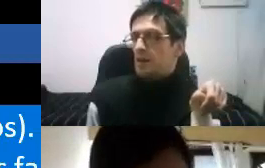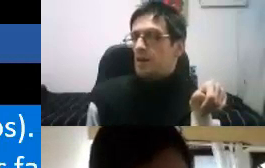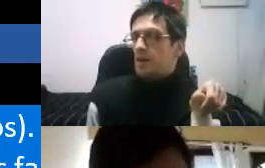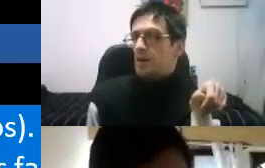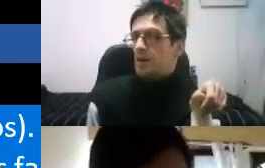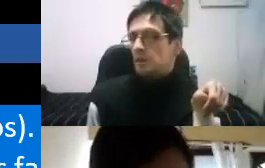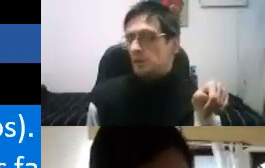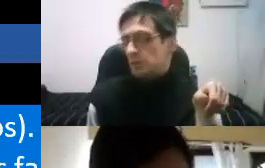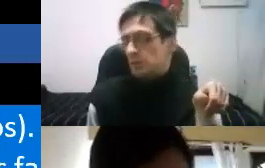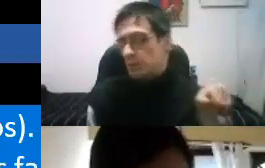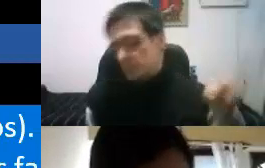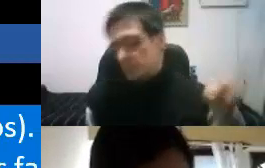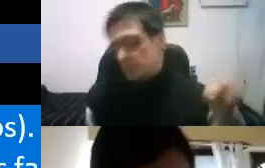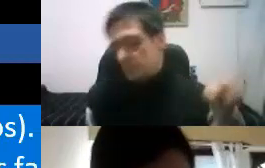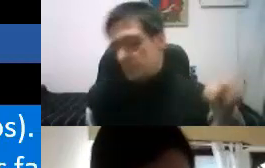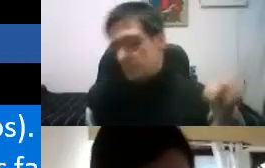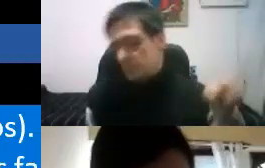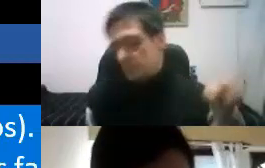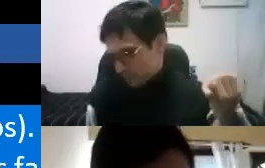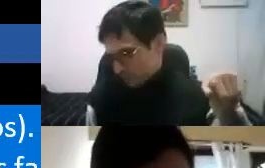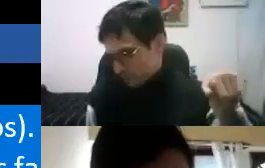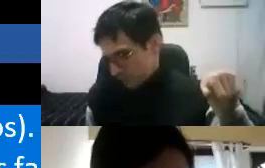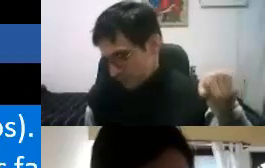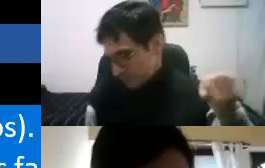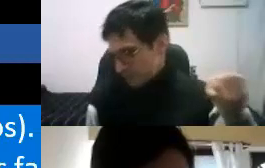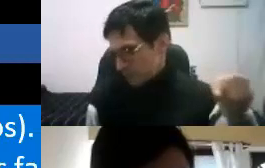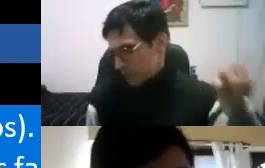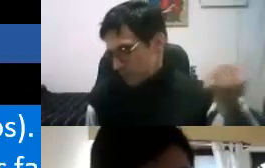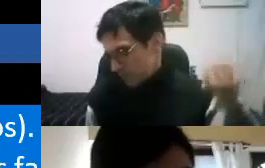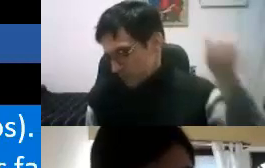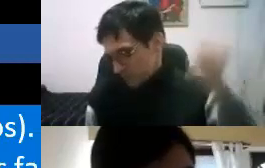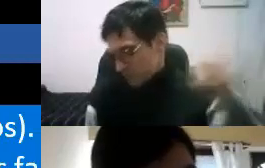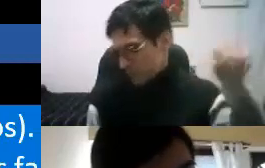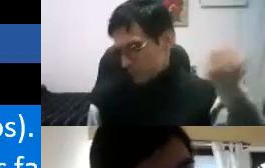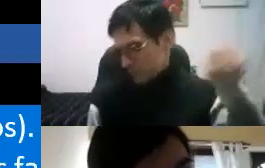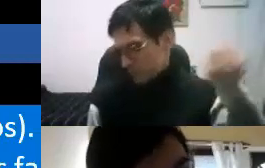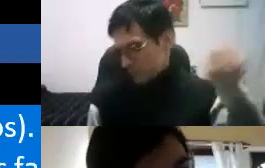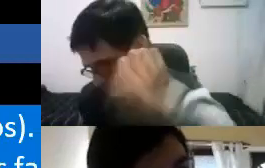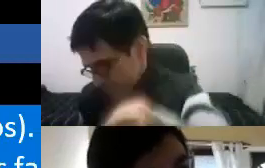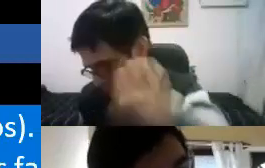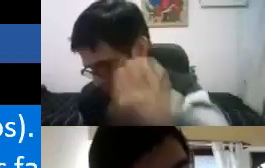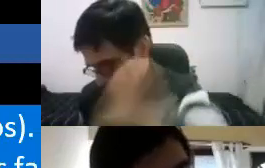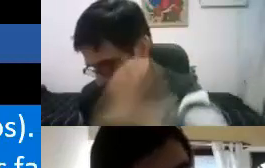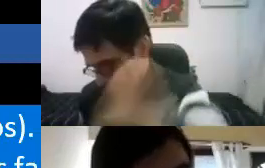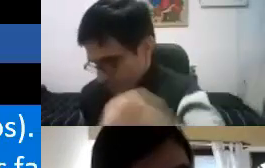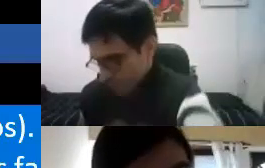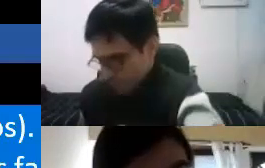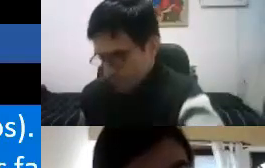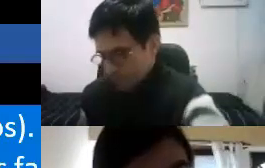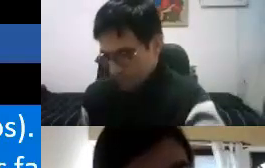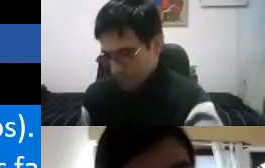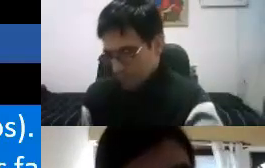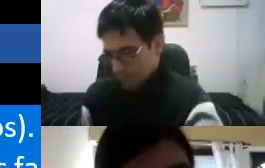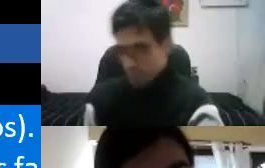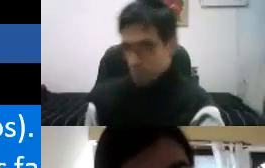Razonabilidad tiene que ver con una parte interna de la ley. Se da como razonabilidad técnica social cuando